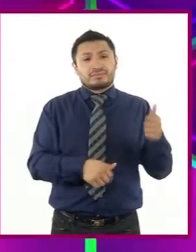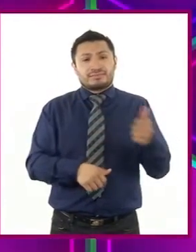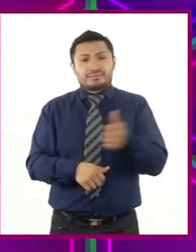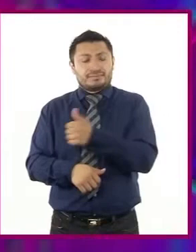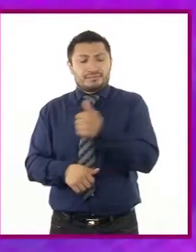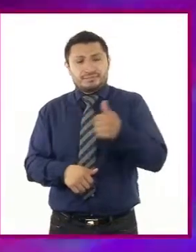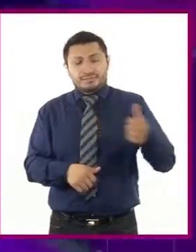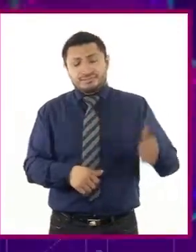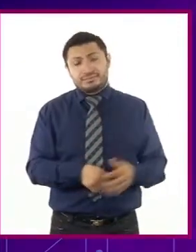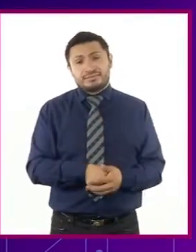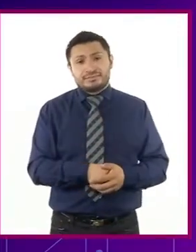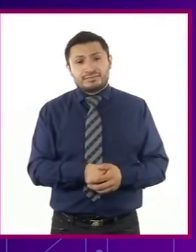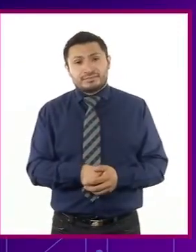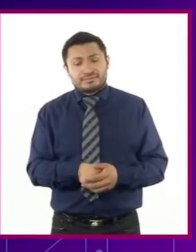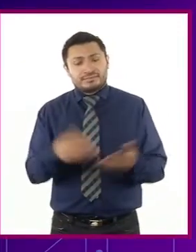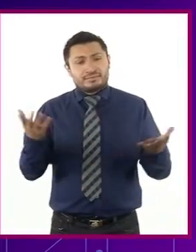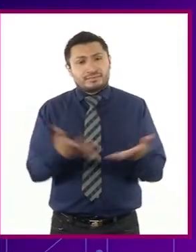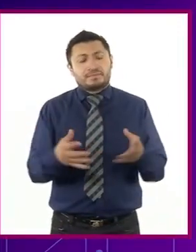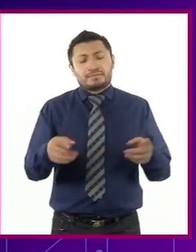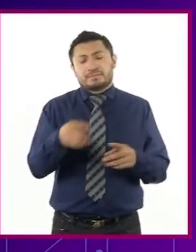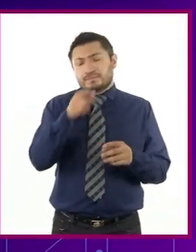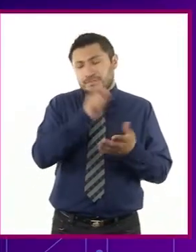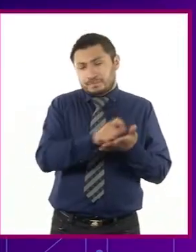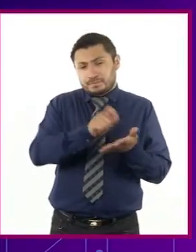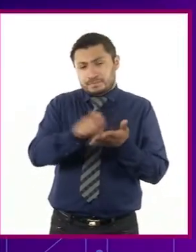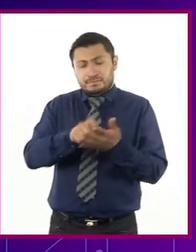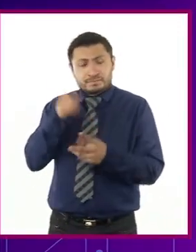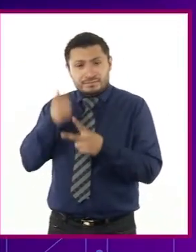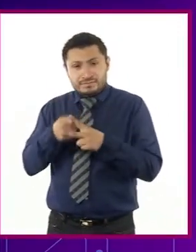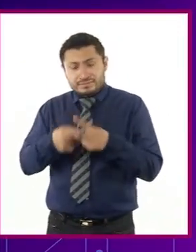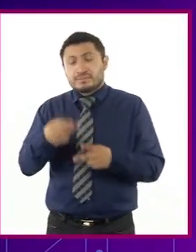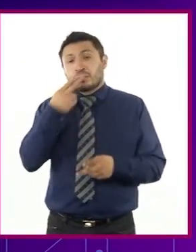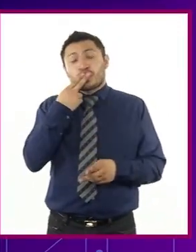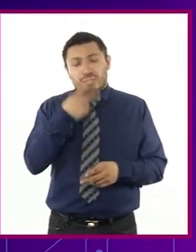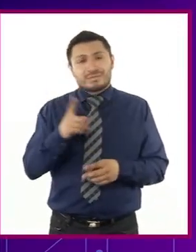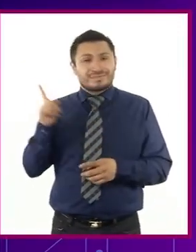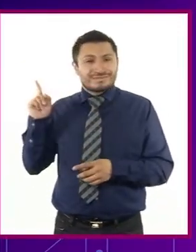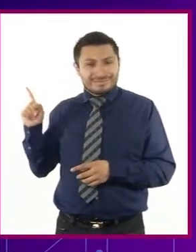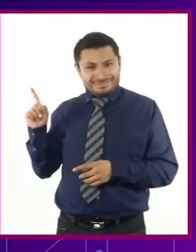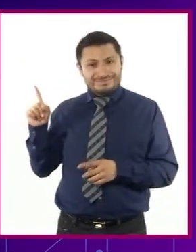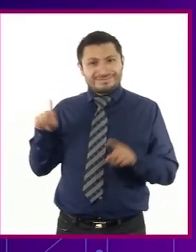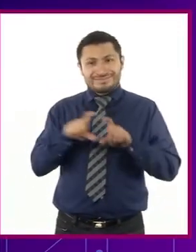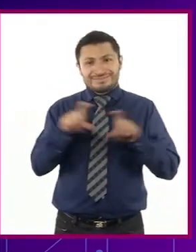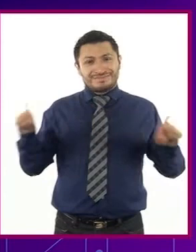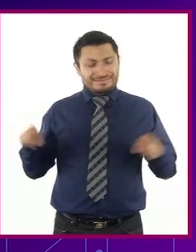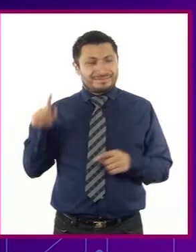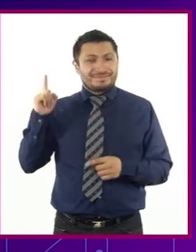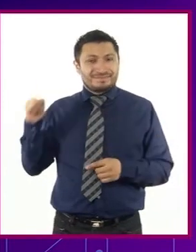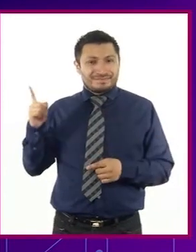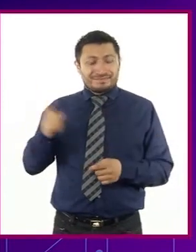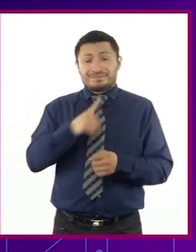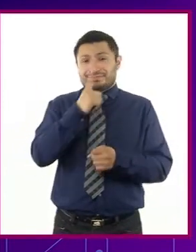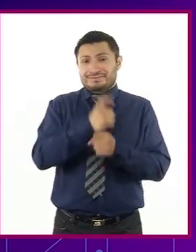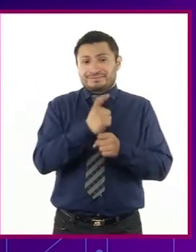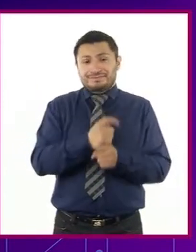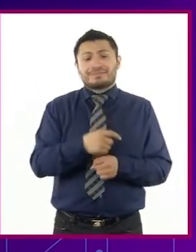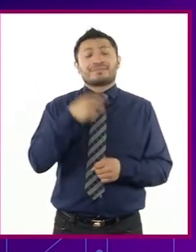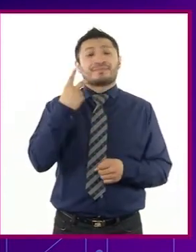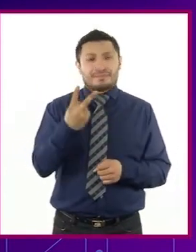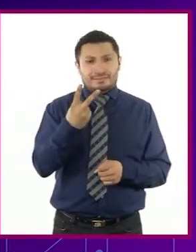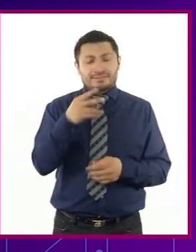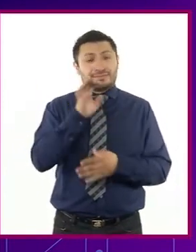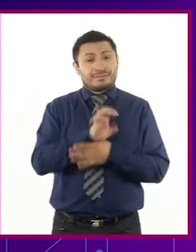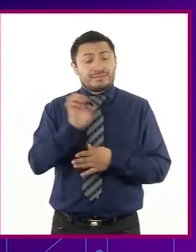media. Para hacer el registro de las operaciones, apoyémonos en una tabla. El primer dato es 2, por